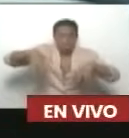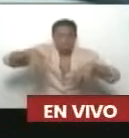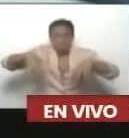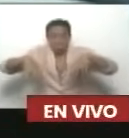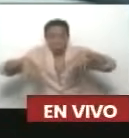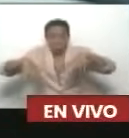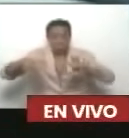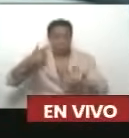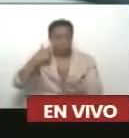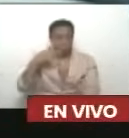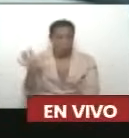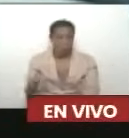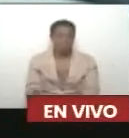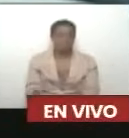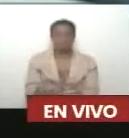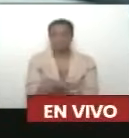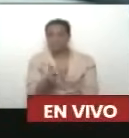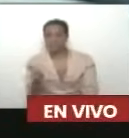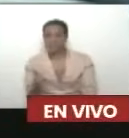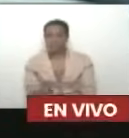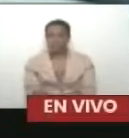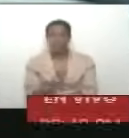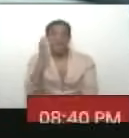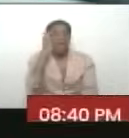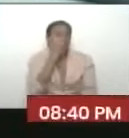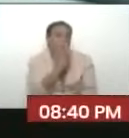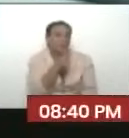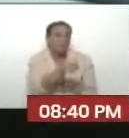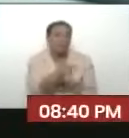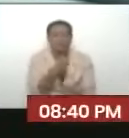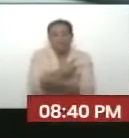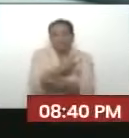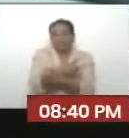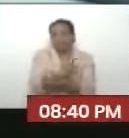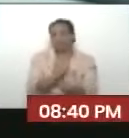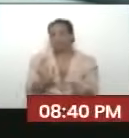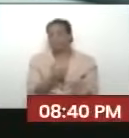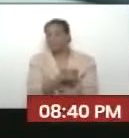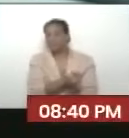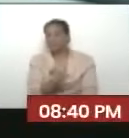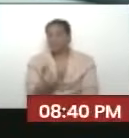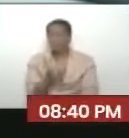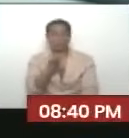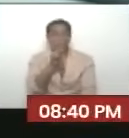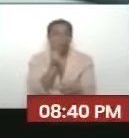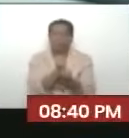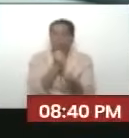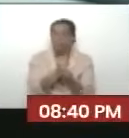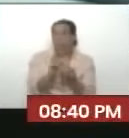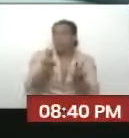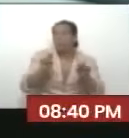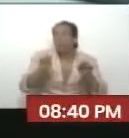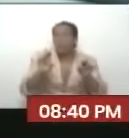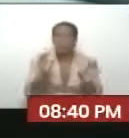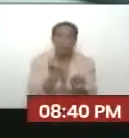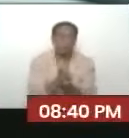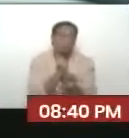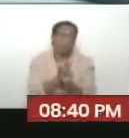El fantasma de la ópera, Enrique Capriles Radoje. Nunca ha trabajado.